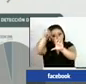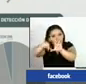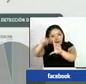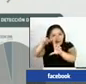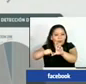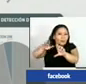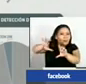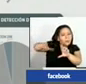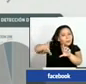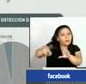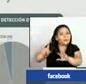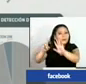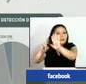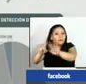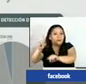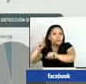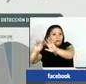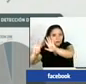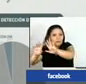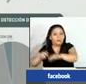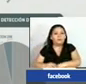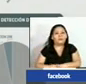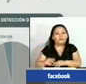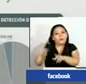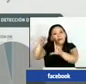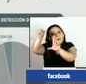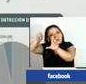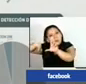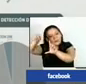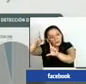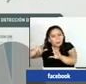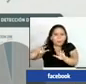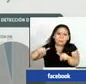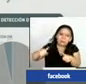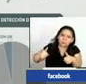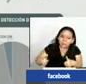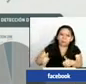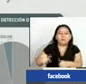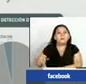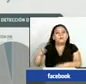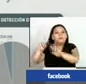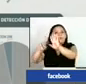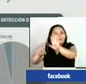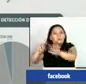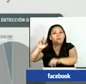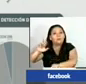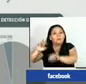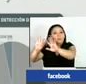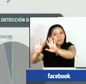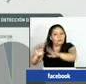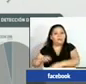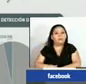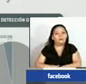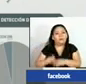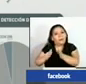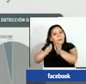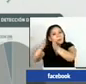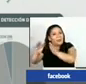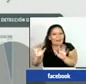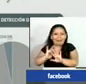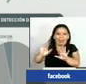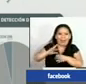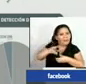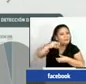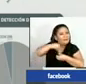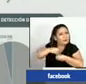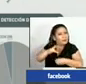moderado, 619. En condición estable se encuentran 639. Y asintomáticos